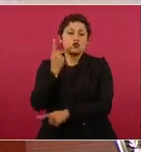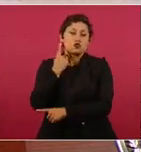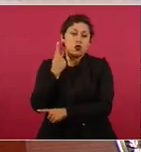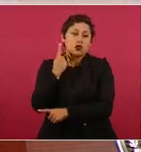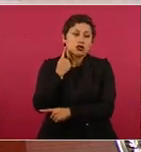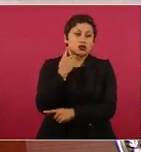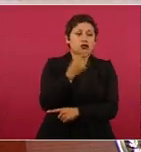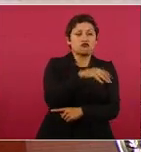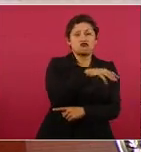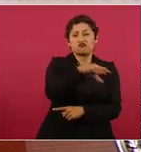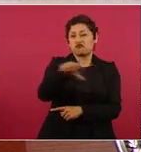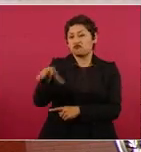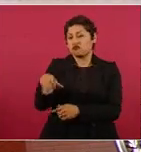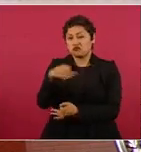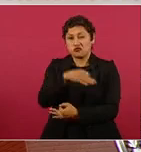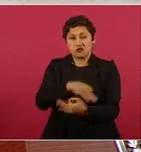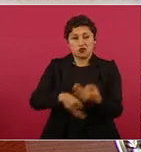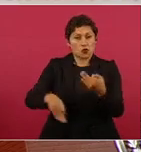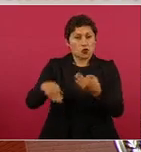en